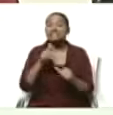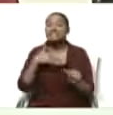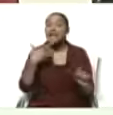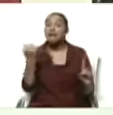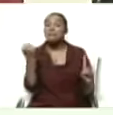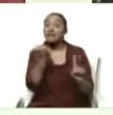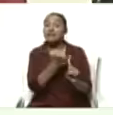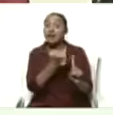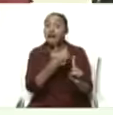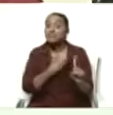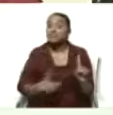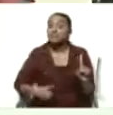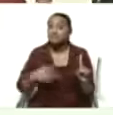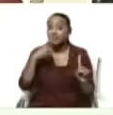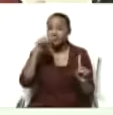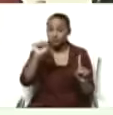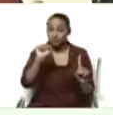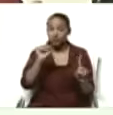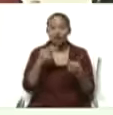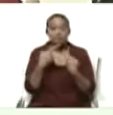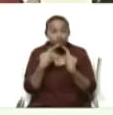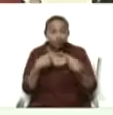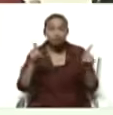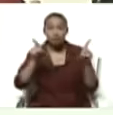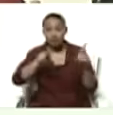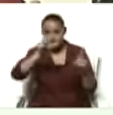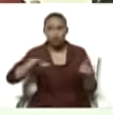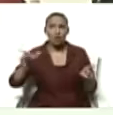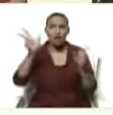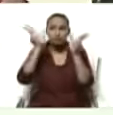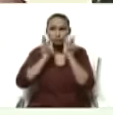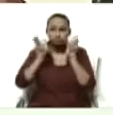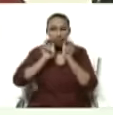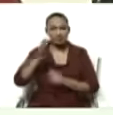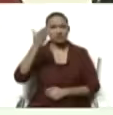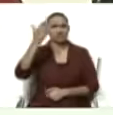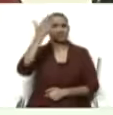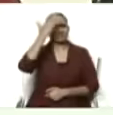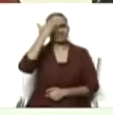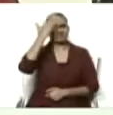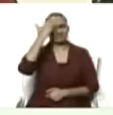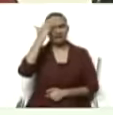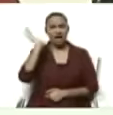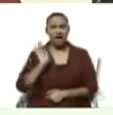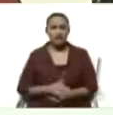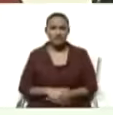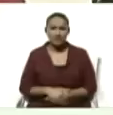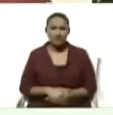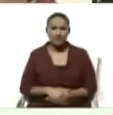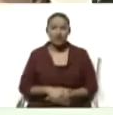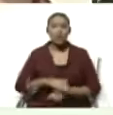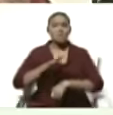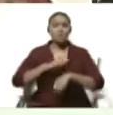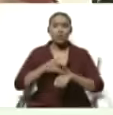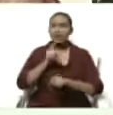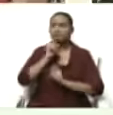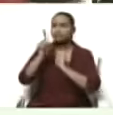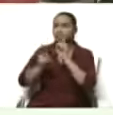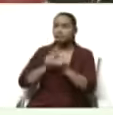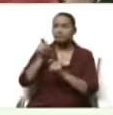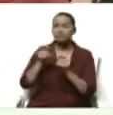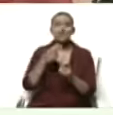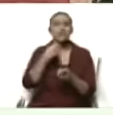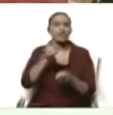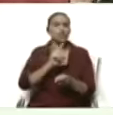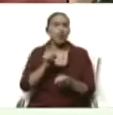intentos las declaraciones las he escuchado el país una persona que dice no Mi misión era llegar al palacio tomar el